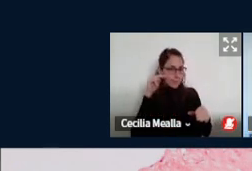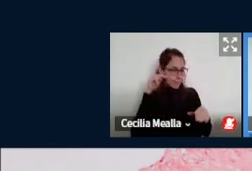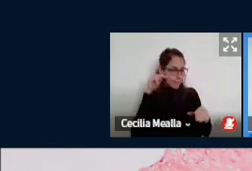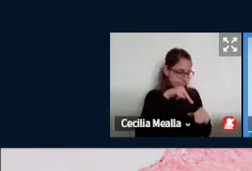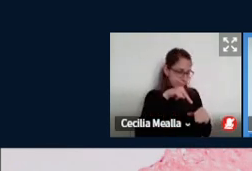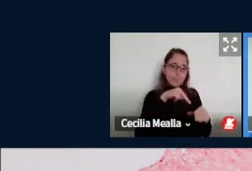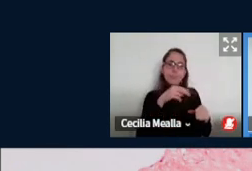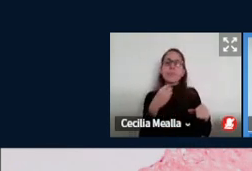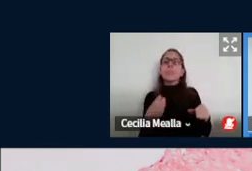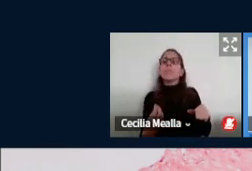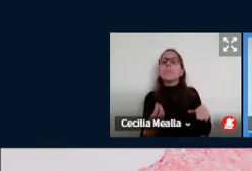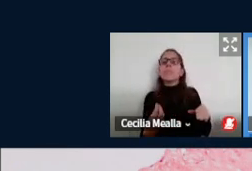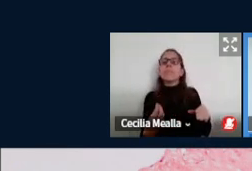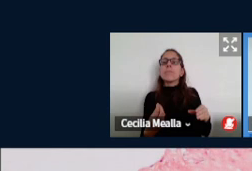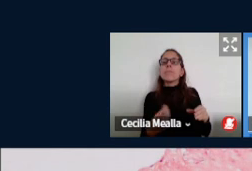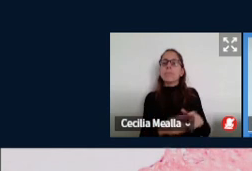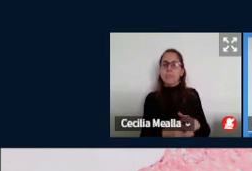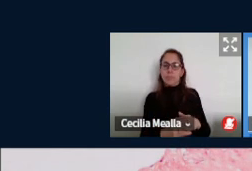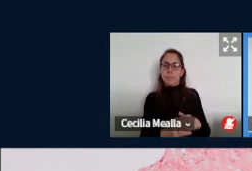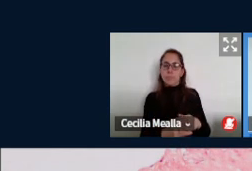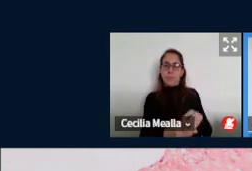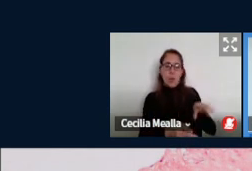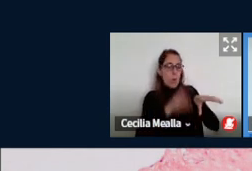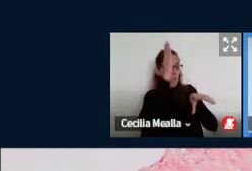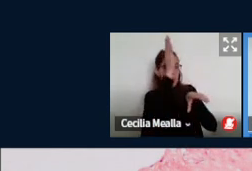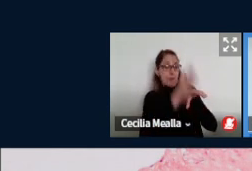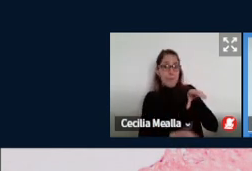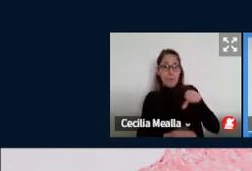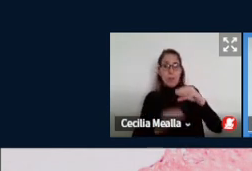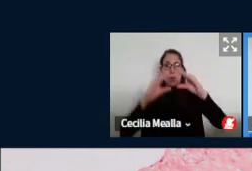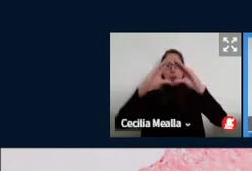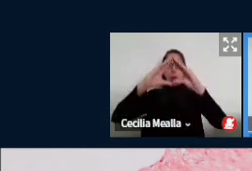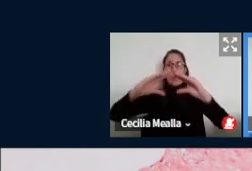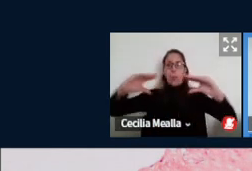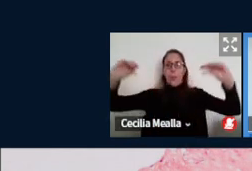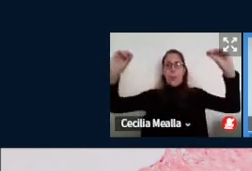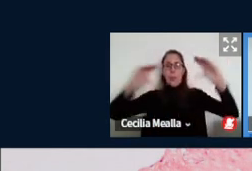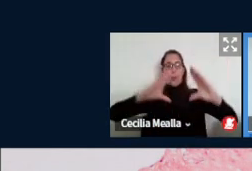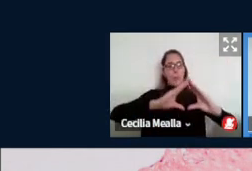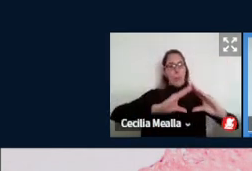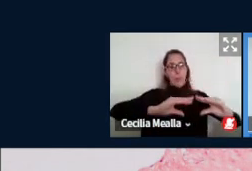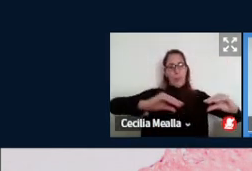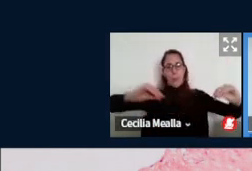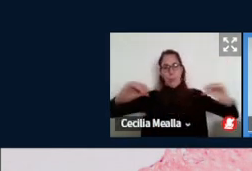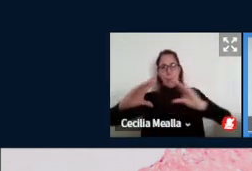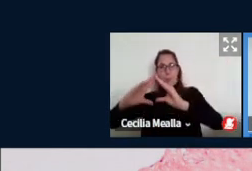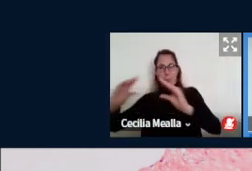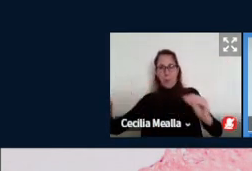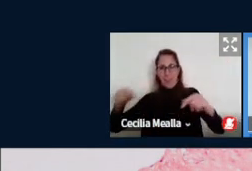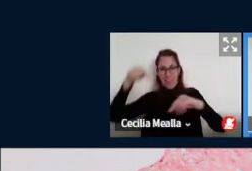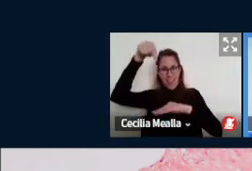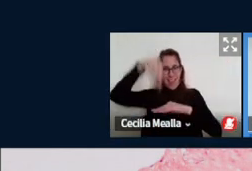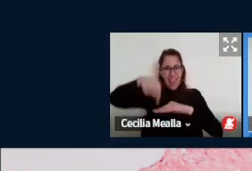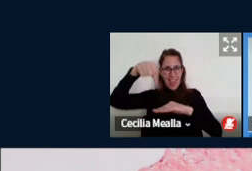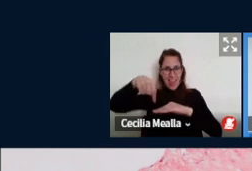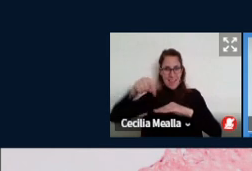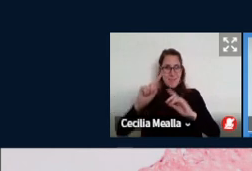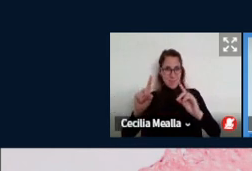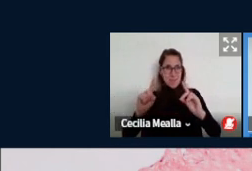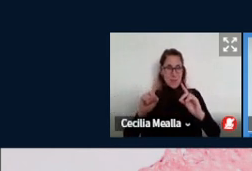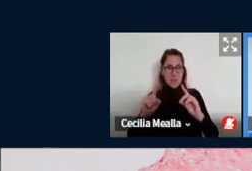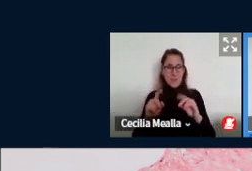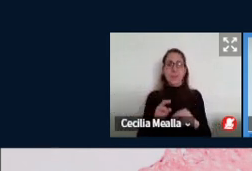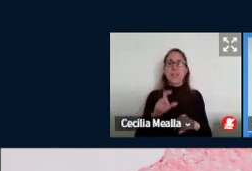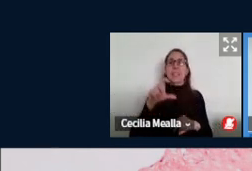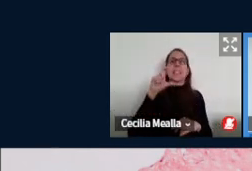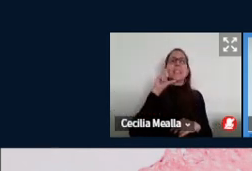parte, cuando veamos vamos a ver un núcleo, después tenemos la puntita, ¿sí? Vamos a agarrar el pedacito de núcleo,